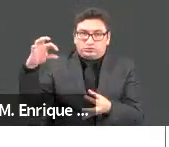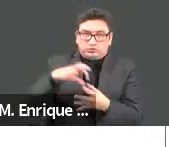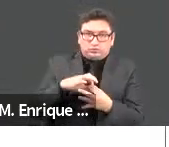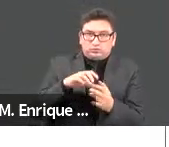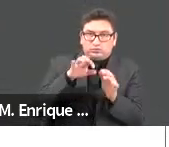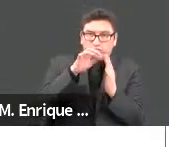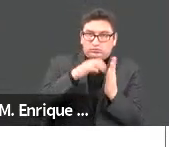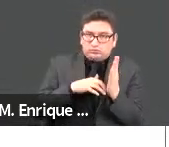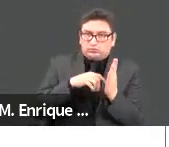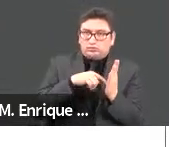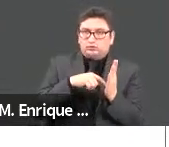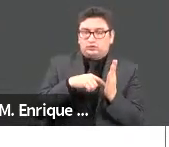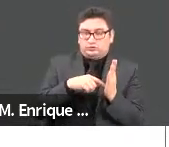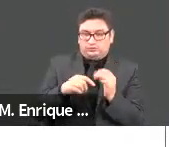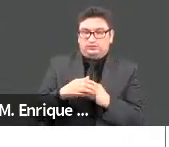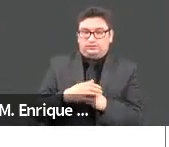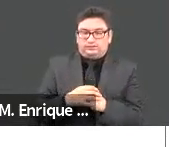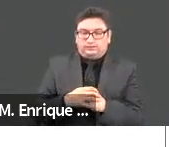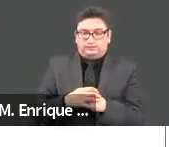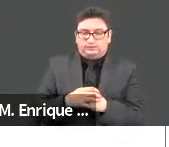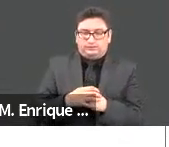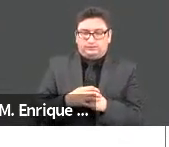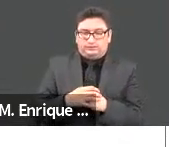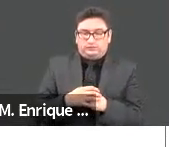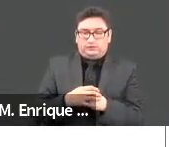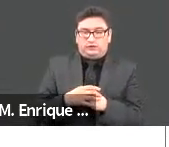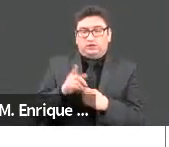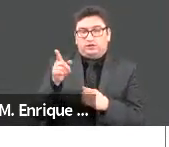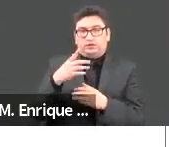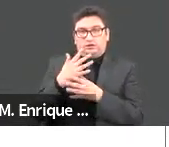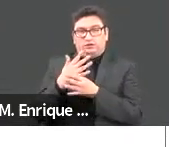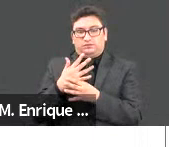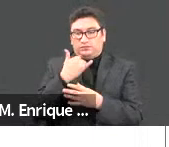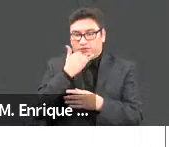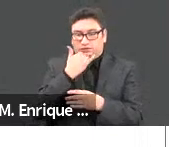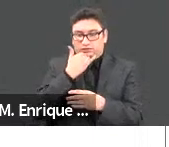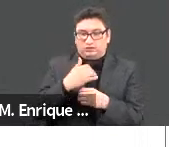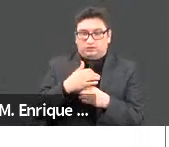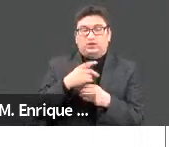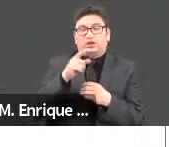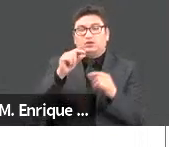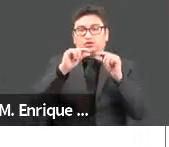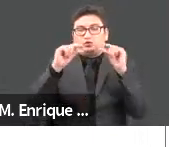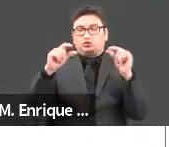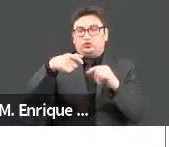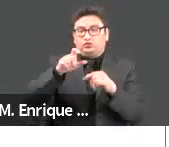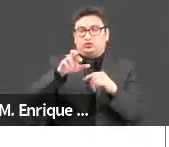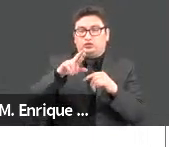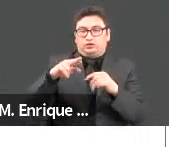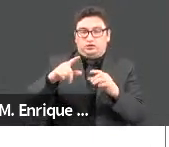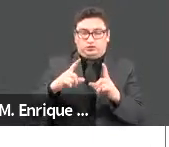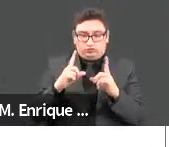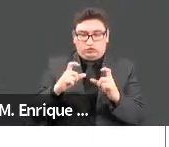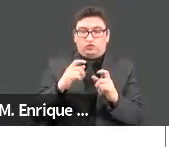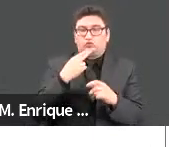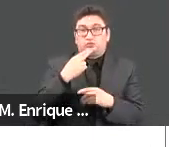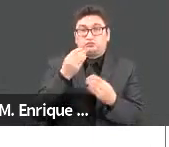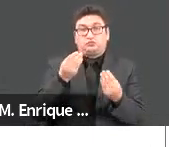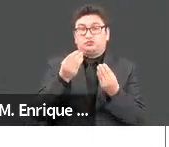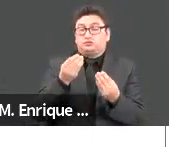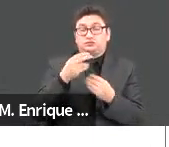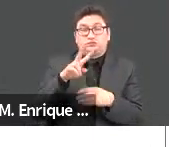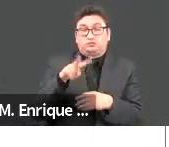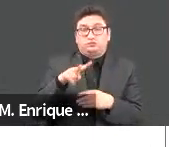que dice décima. Y ya Sí, también nos dice que buena, que los códigos QR le resultaron de mucha utilidad. Y son